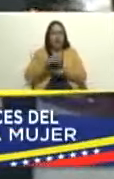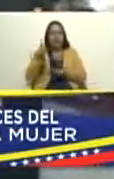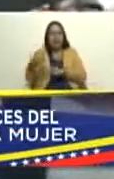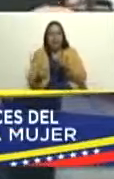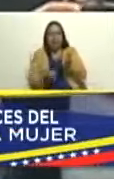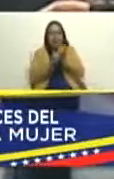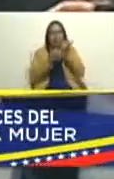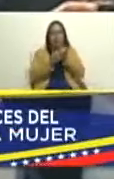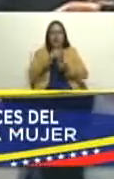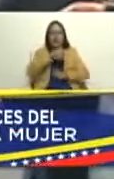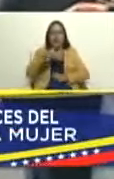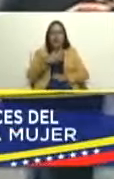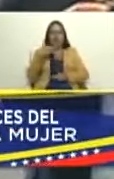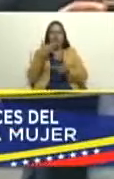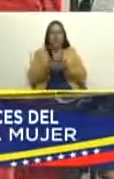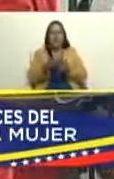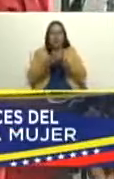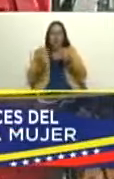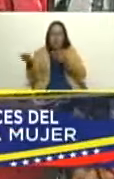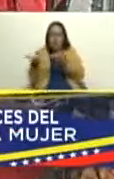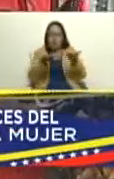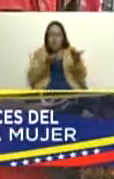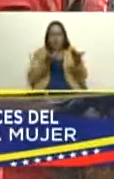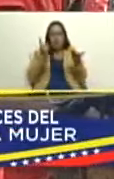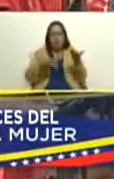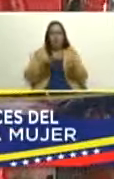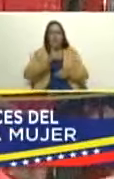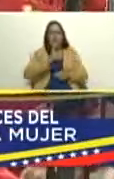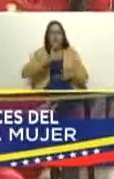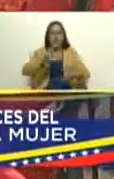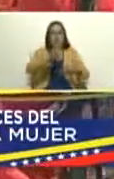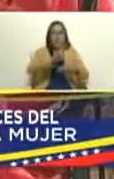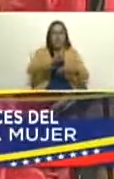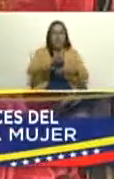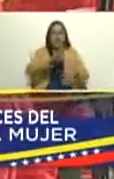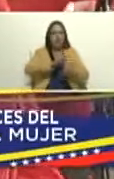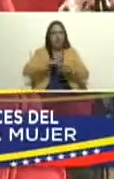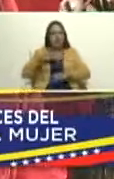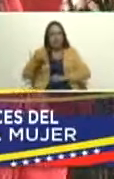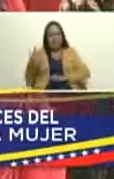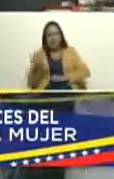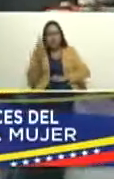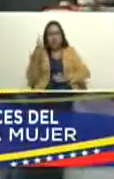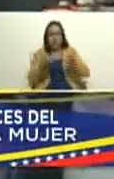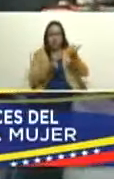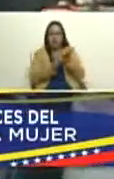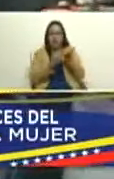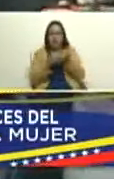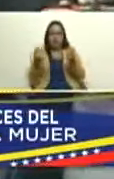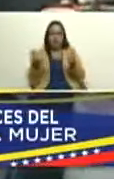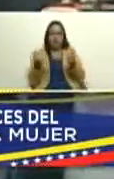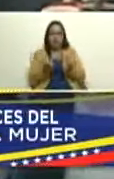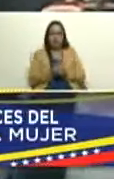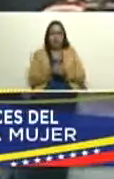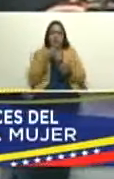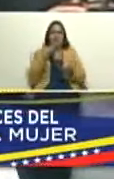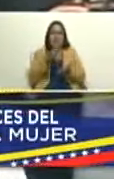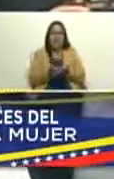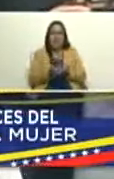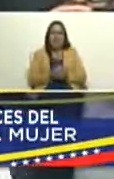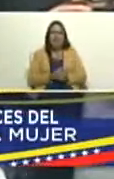nosotros, gracias a todos ustedes, al Banco Bicentenario, porque este es mi segundo crédito. Gracias,